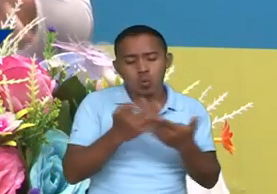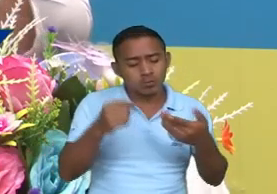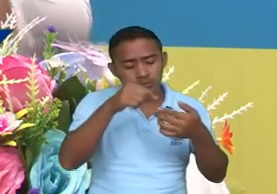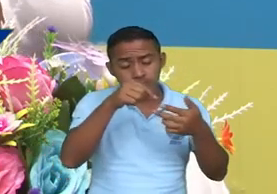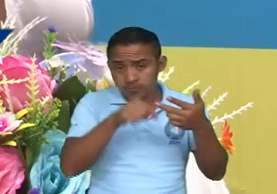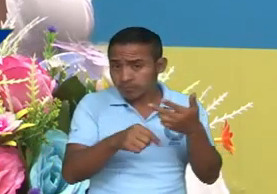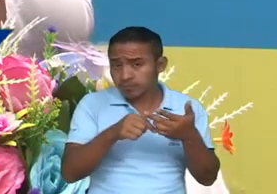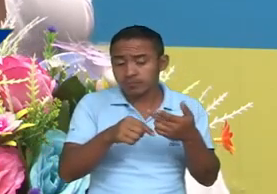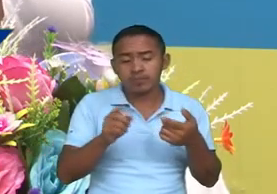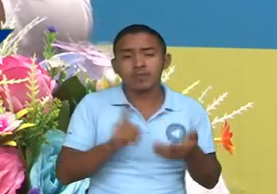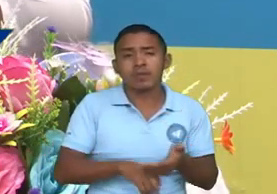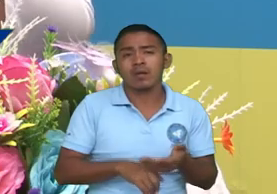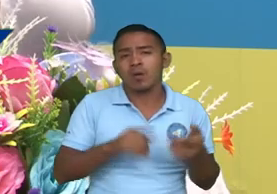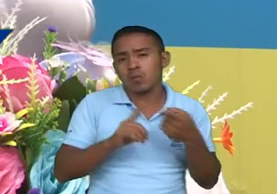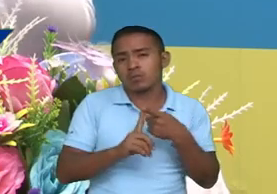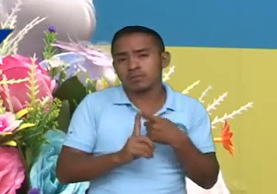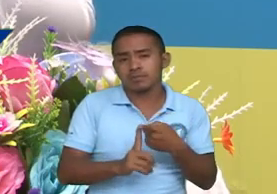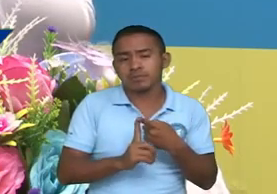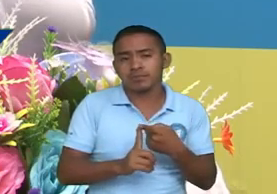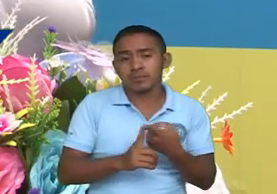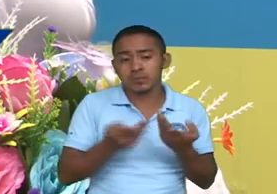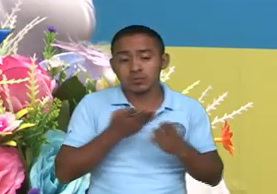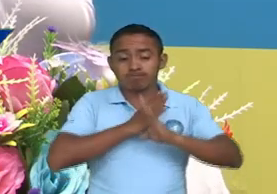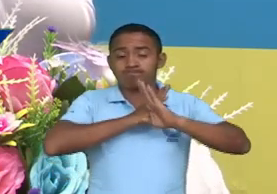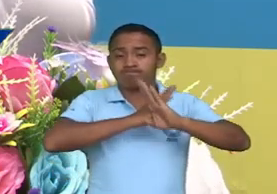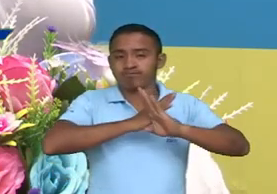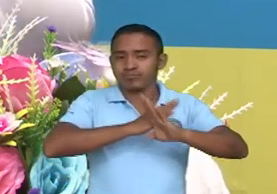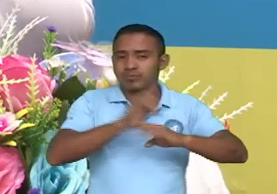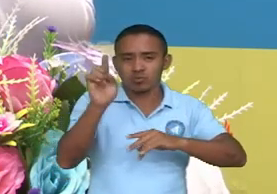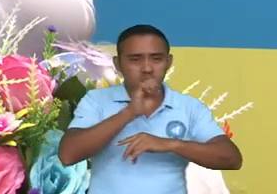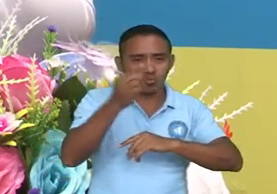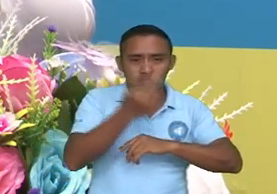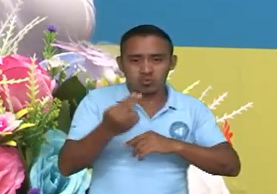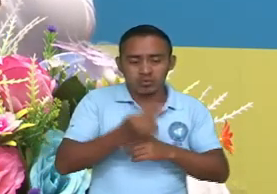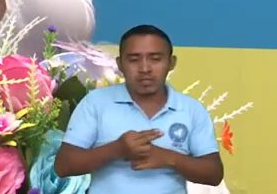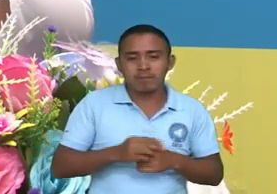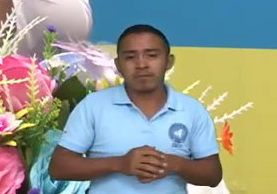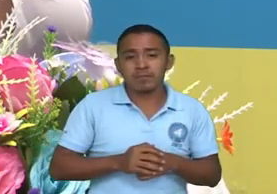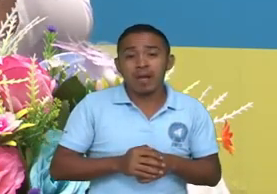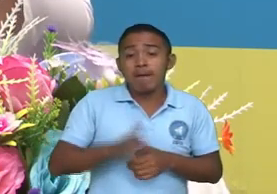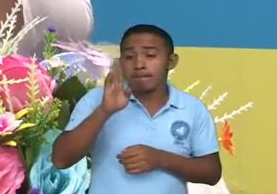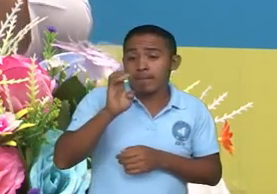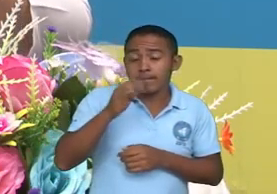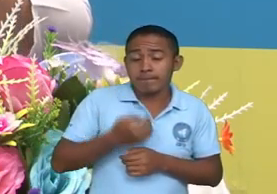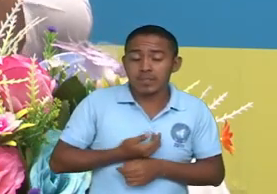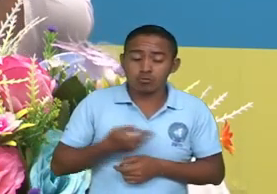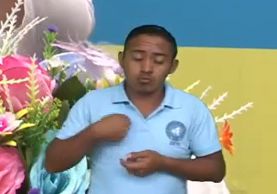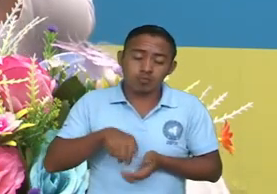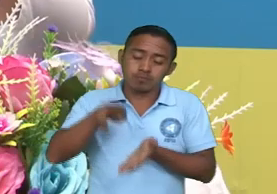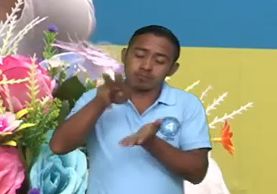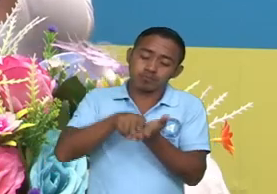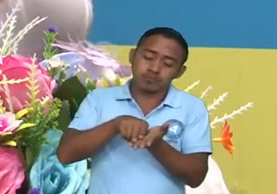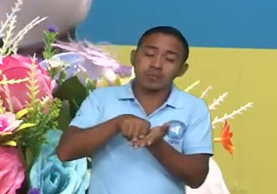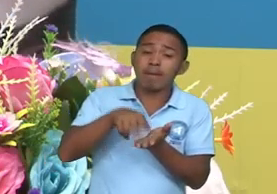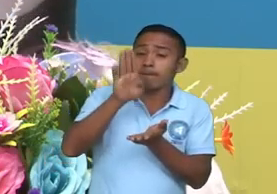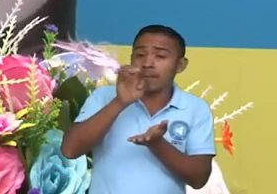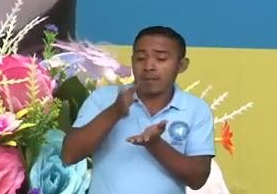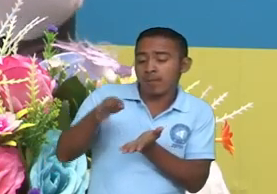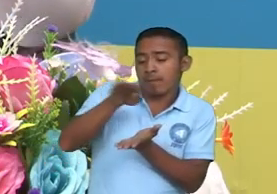para tratar de prevenir dentro de lo que está a nuestro alcance, que estos niños puedan presentar una muerte súbita de